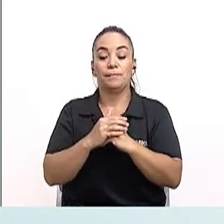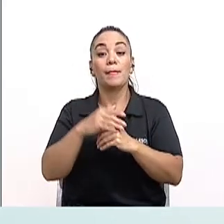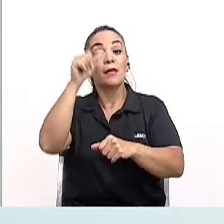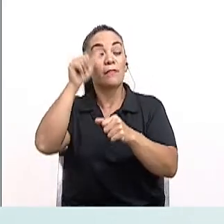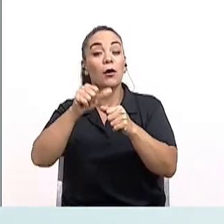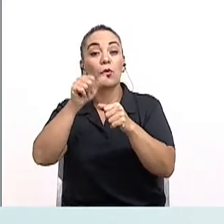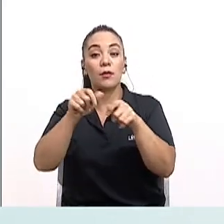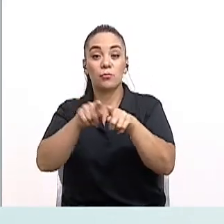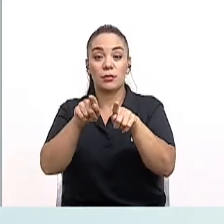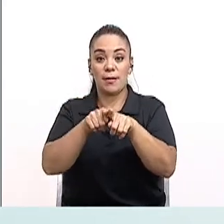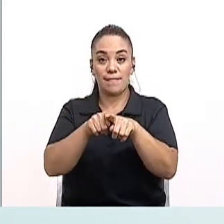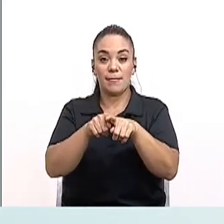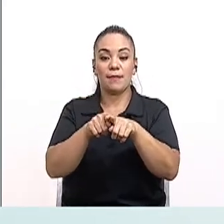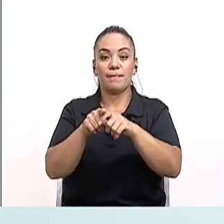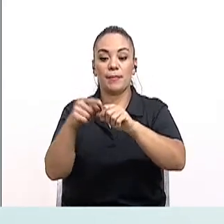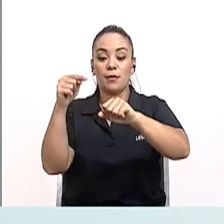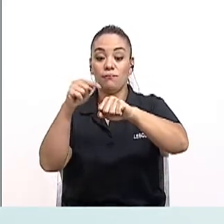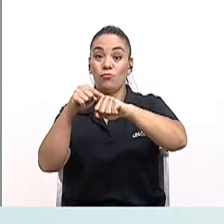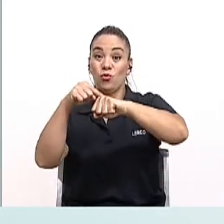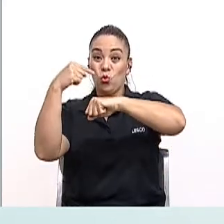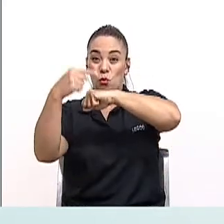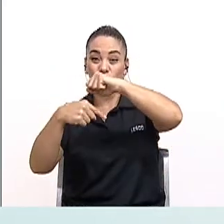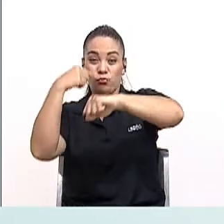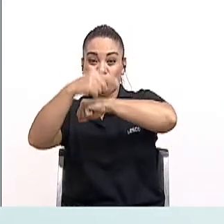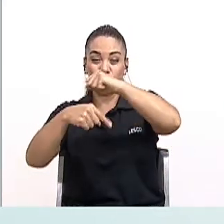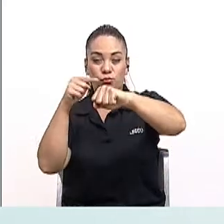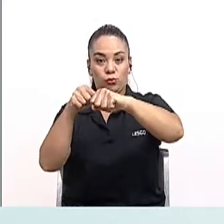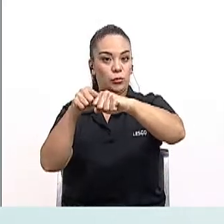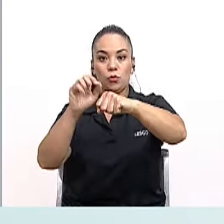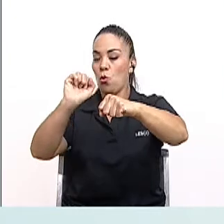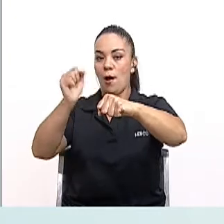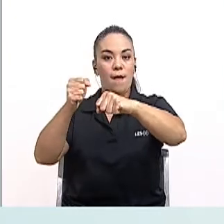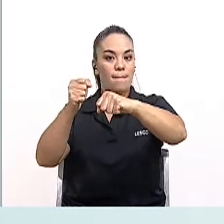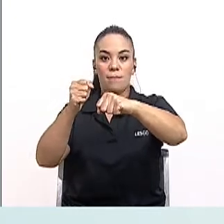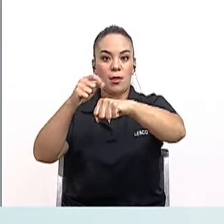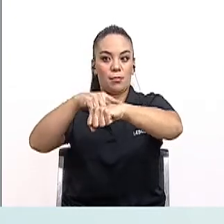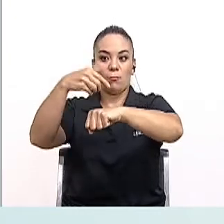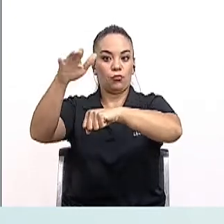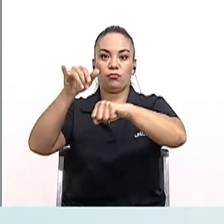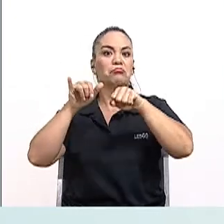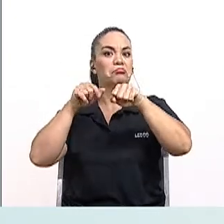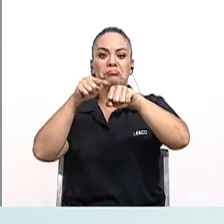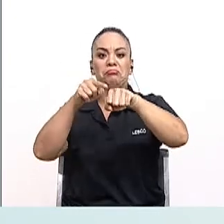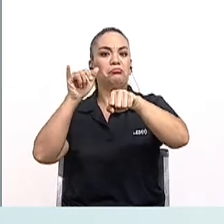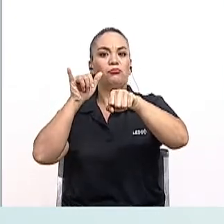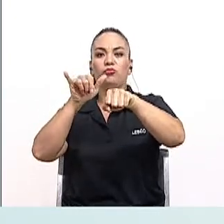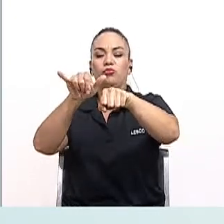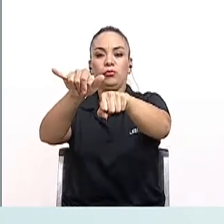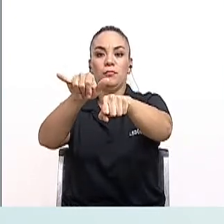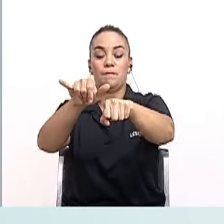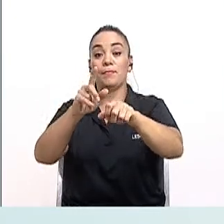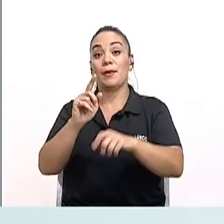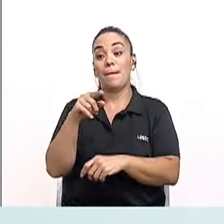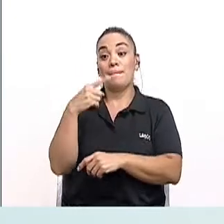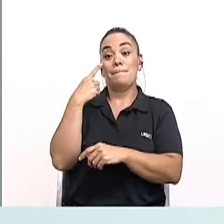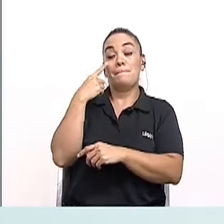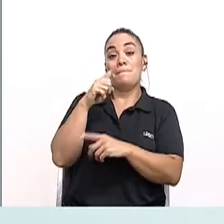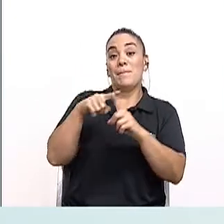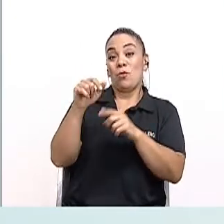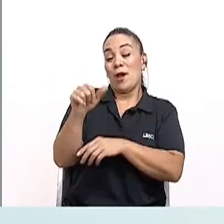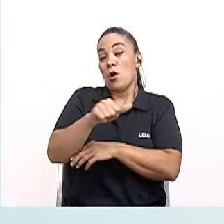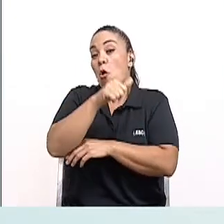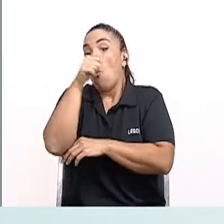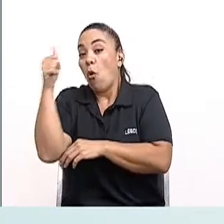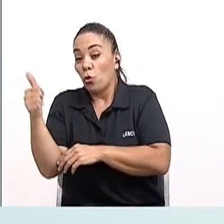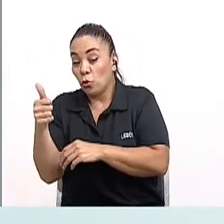recordemos entonces que están esos núcleos estables que no cambian en el tiempo, pero que también existen núcleos